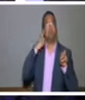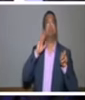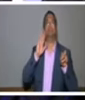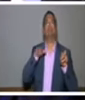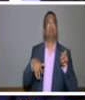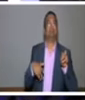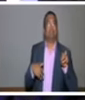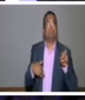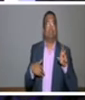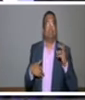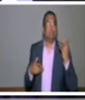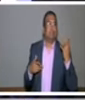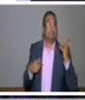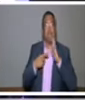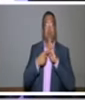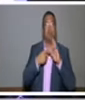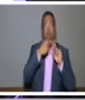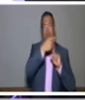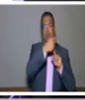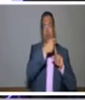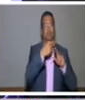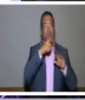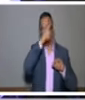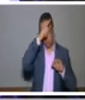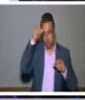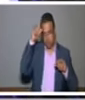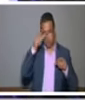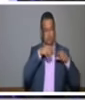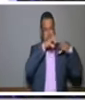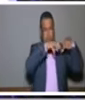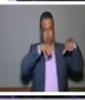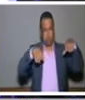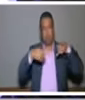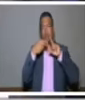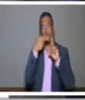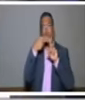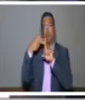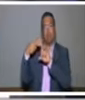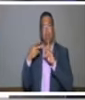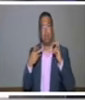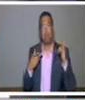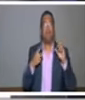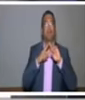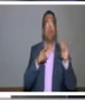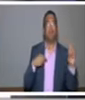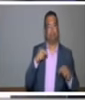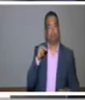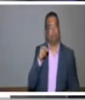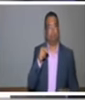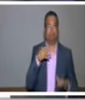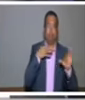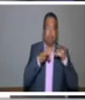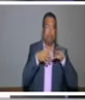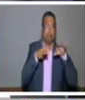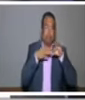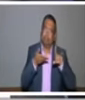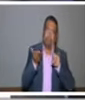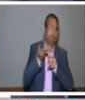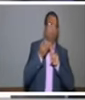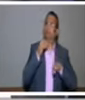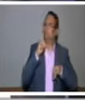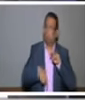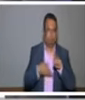desarrollar desarrollos hoteleros en la costa de Loíza, donde usted estuvo el pasado fin de semana, y usted no logra convencerlos con su plan fiscal y